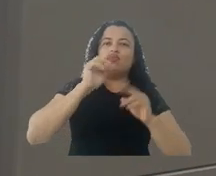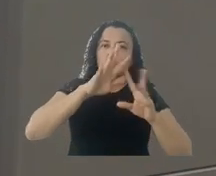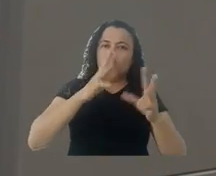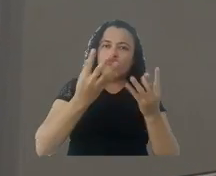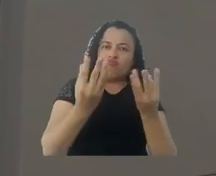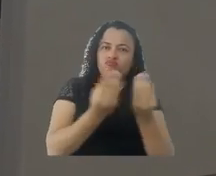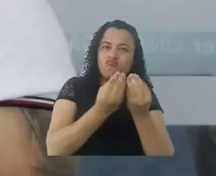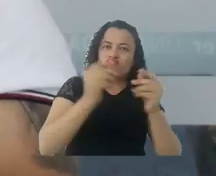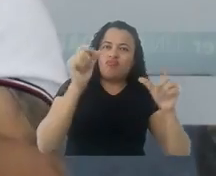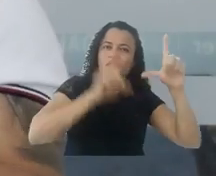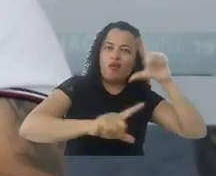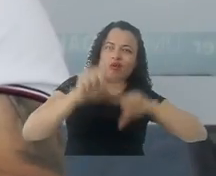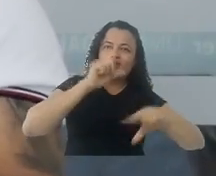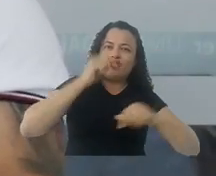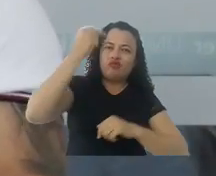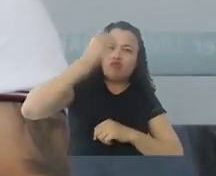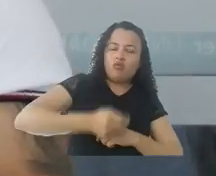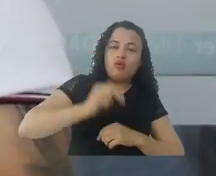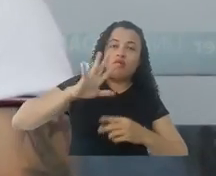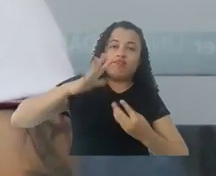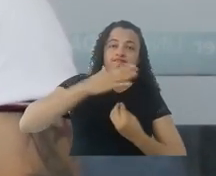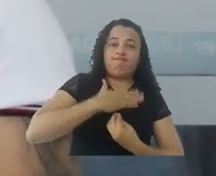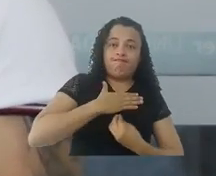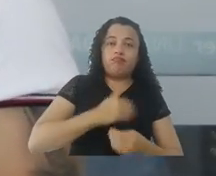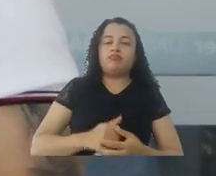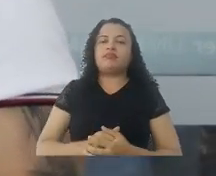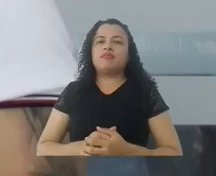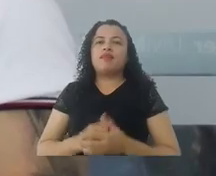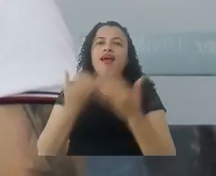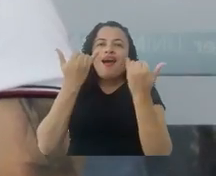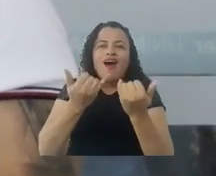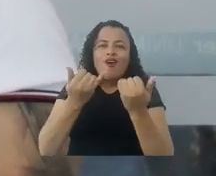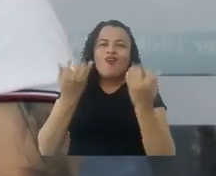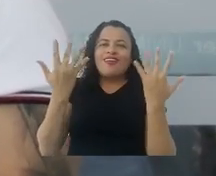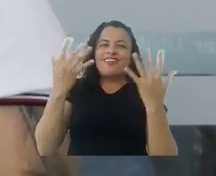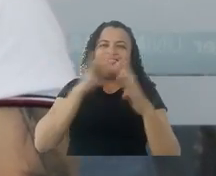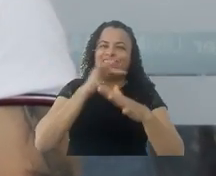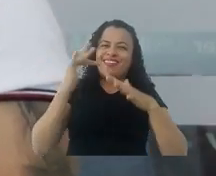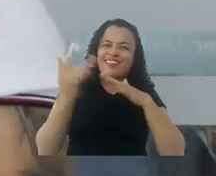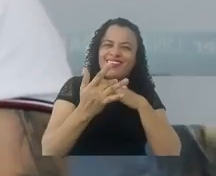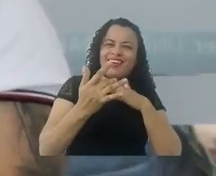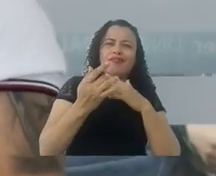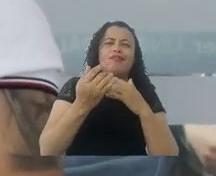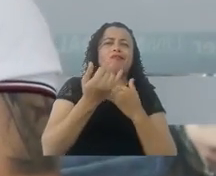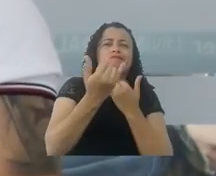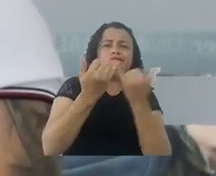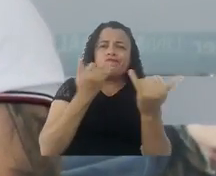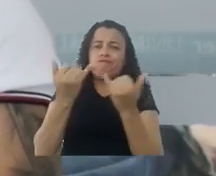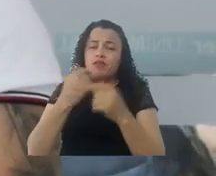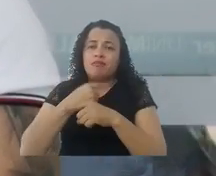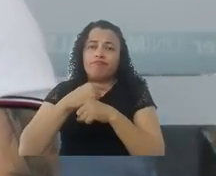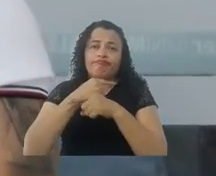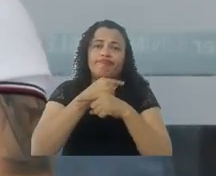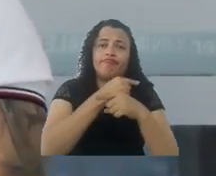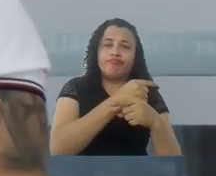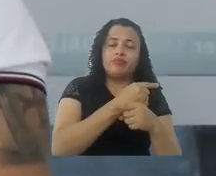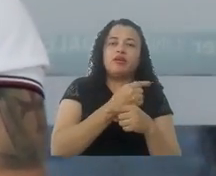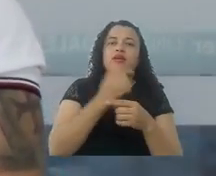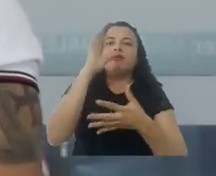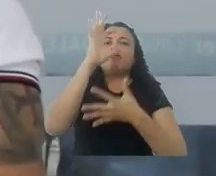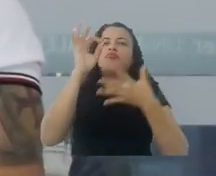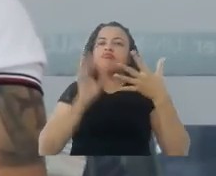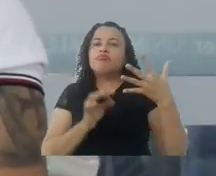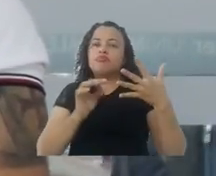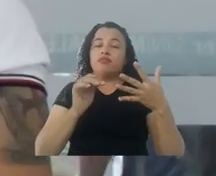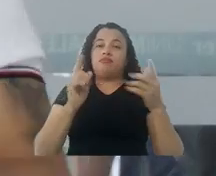y Patrimonio. En estos tiempos de instantáneos, de las redes sociales, de todo dejarlo al instante, de los estados que se